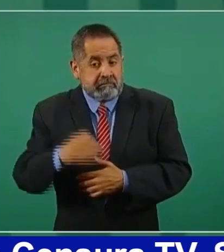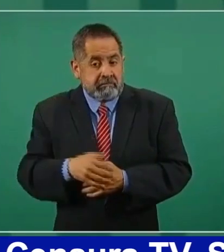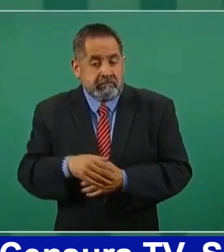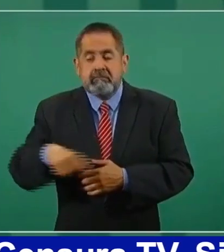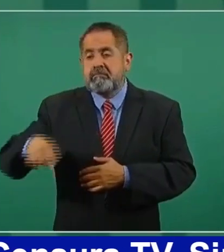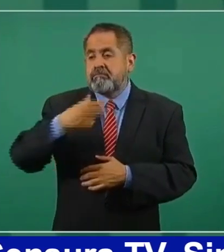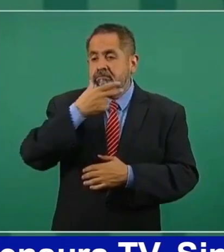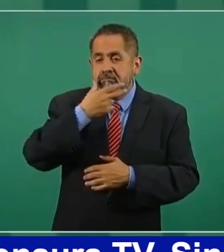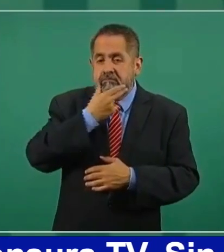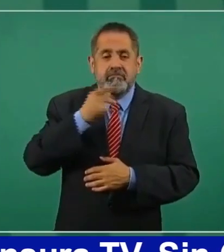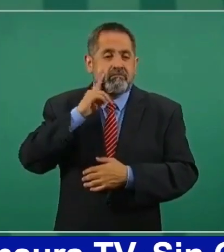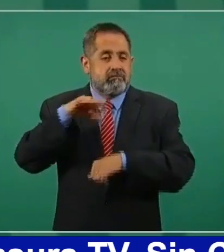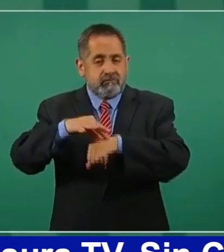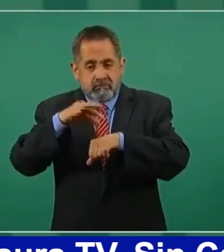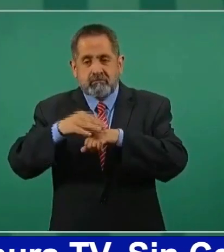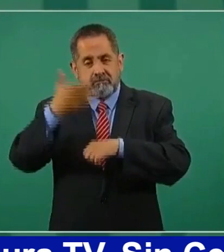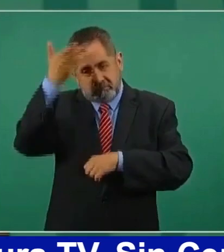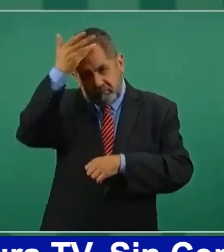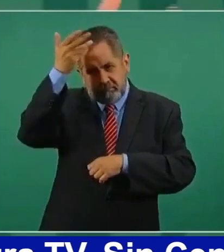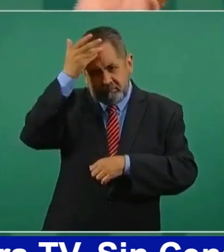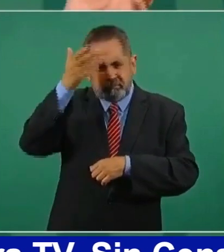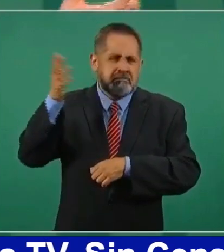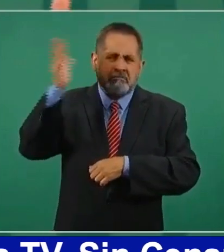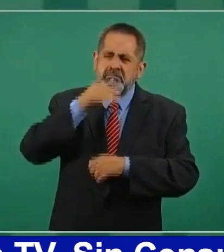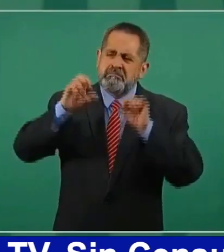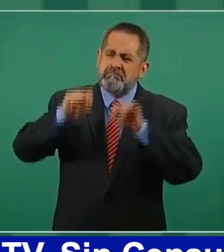de médicos.